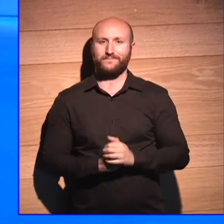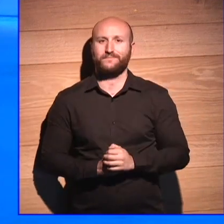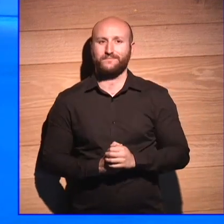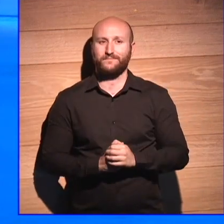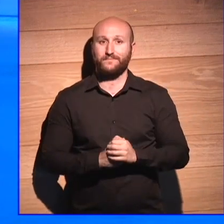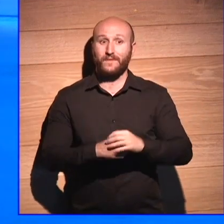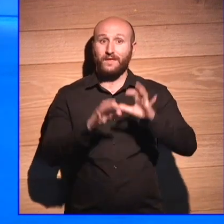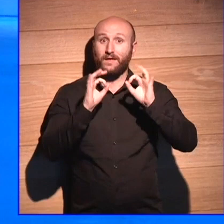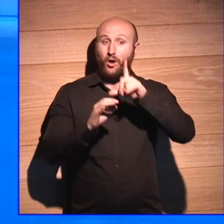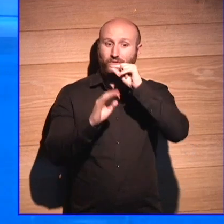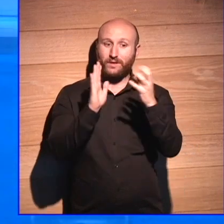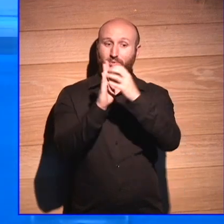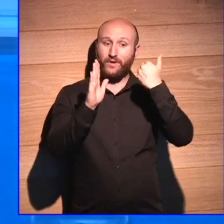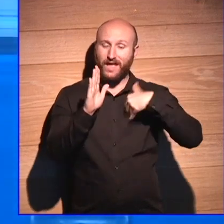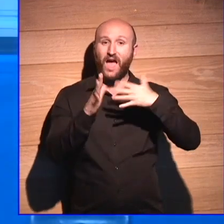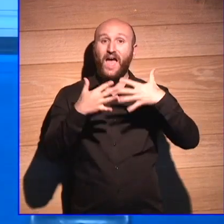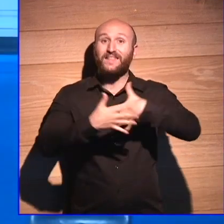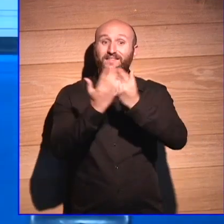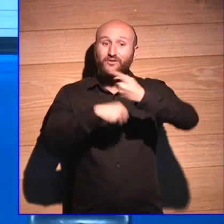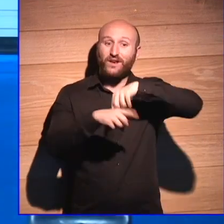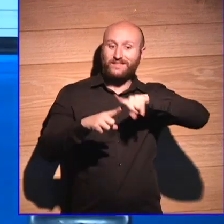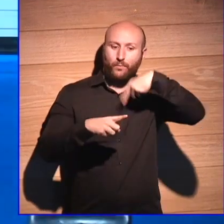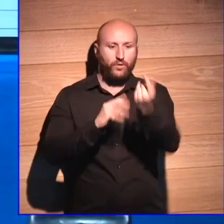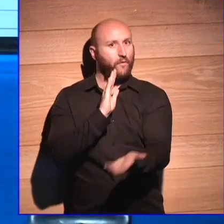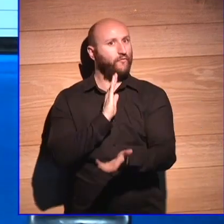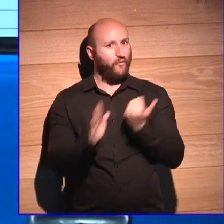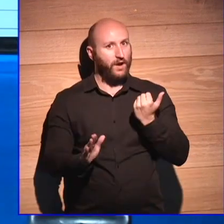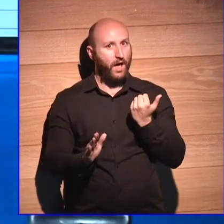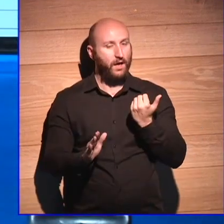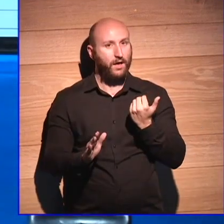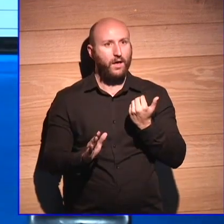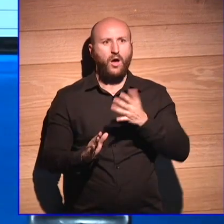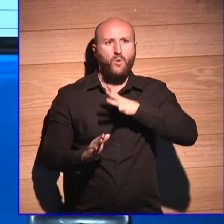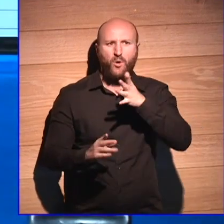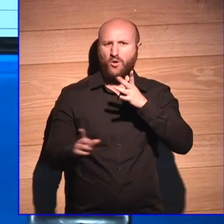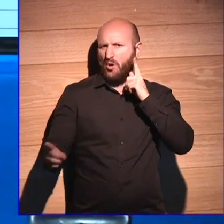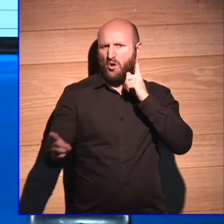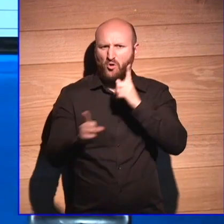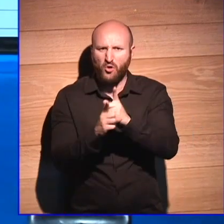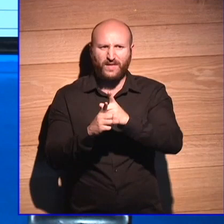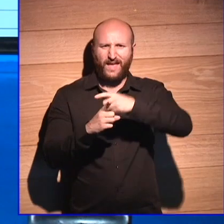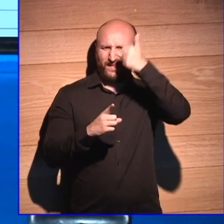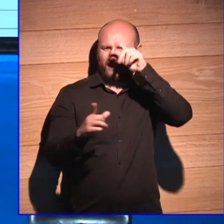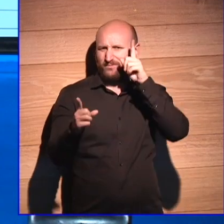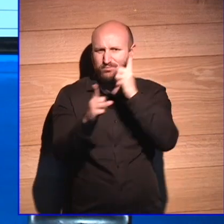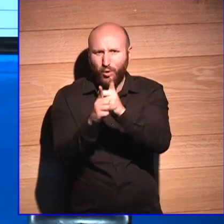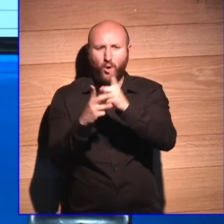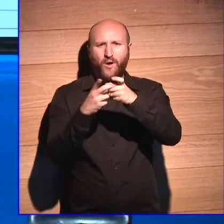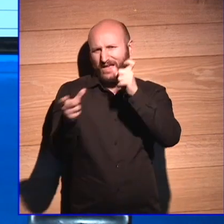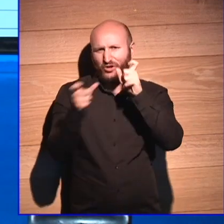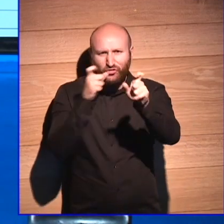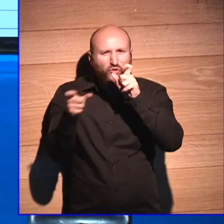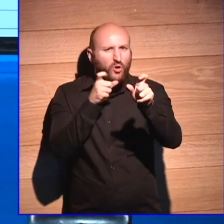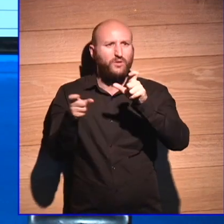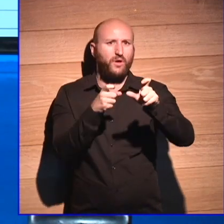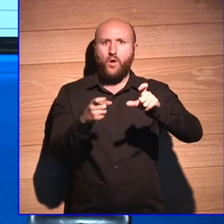16 horas lo tuvo que retirar porque era xenófobo, sexista, insultaba a todo el mundo. ¿Por